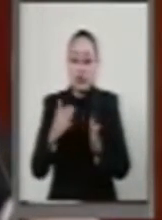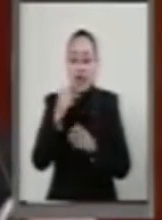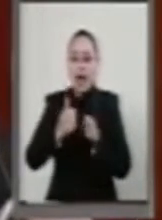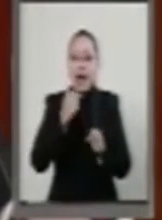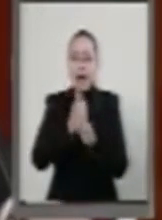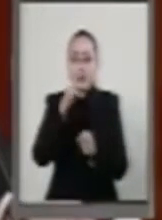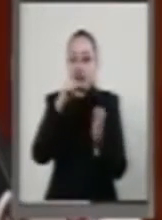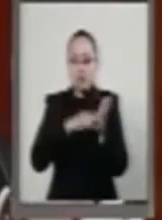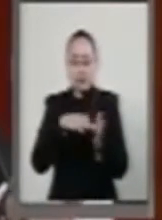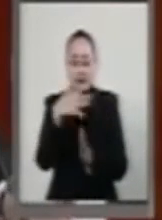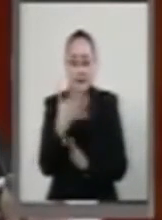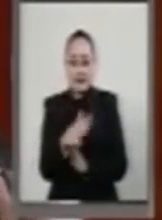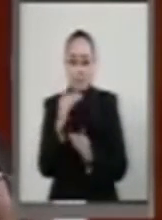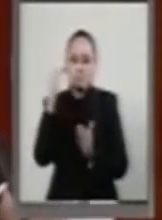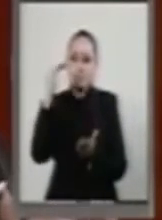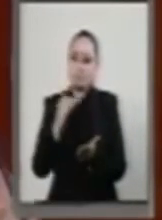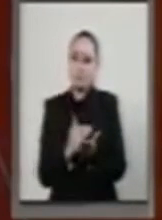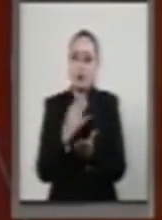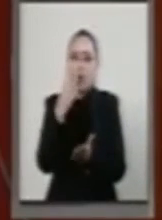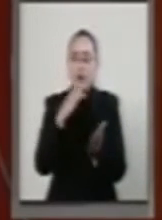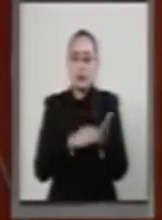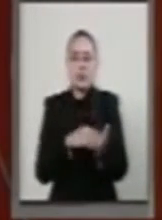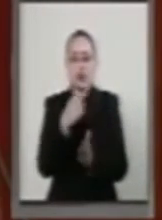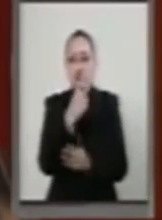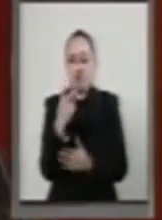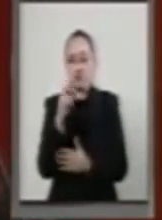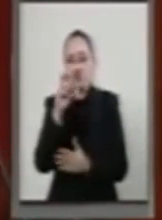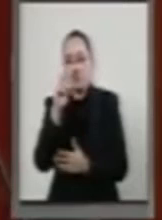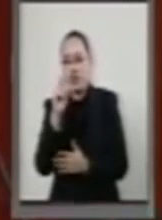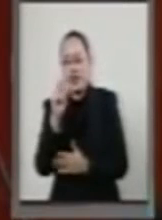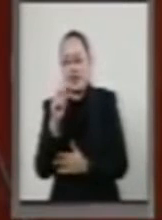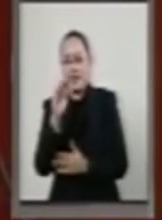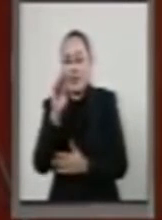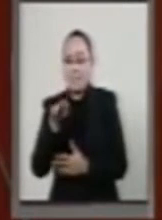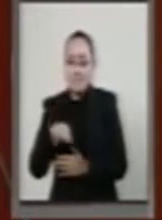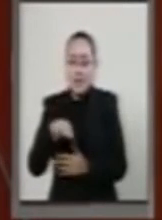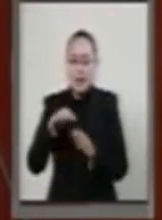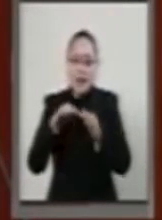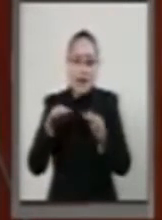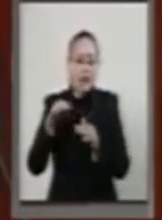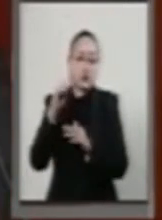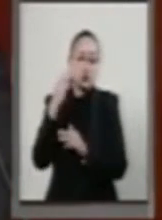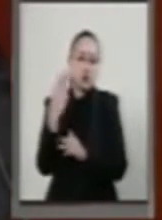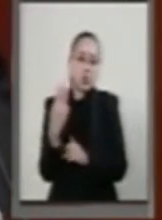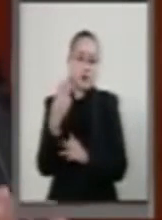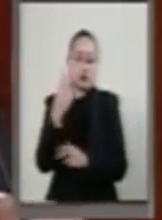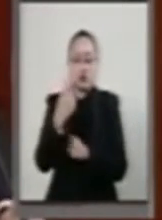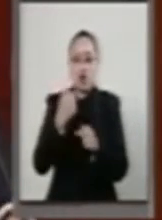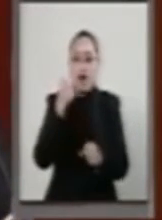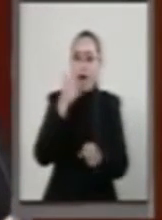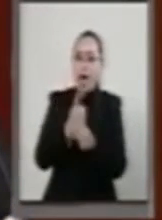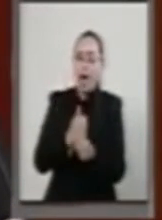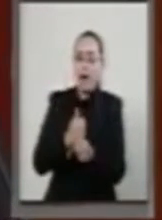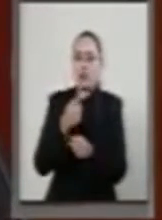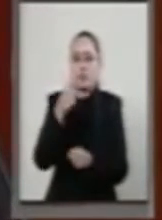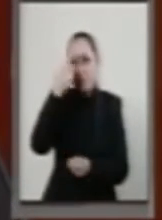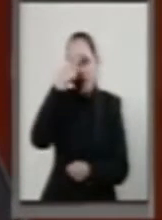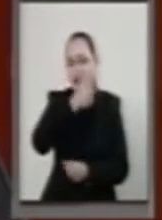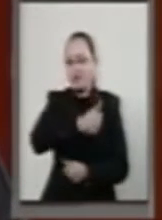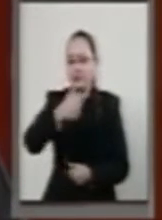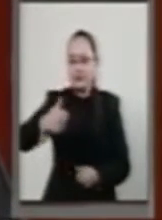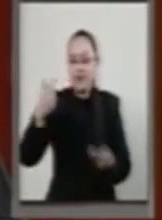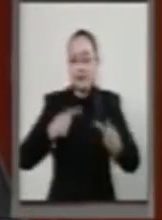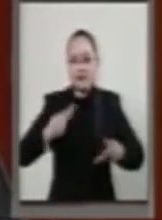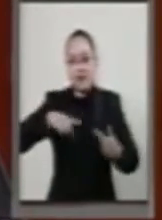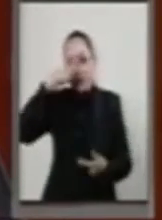a 4,230 metros cúbicos anuales por cada mexicano. Los usos que se le dan al agua